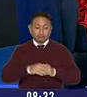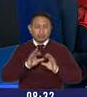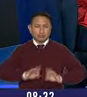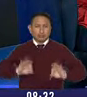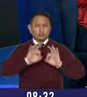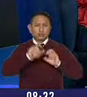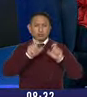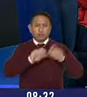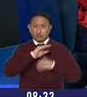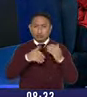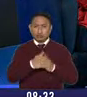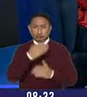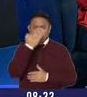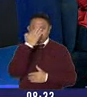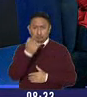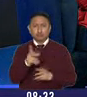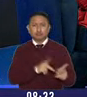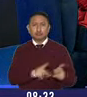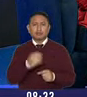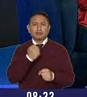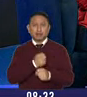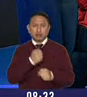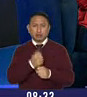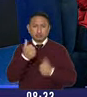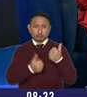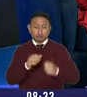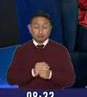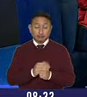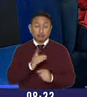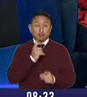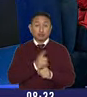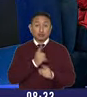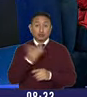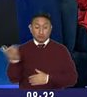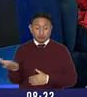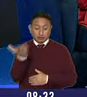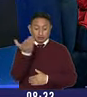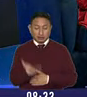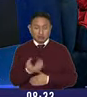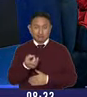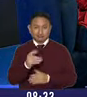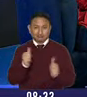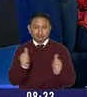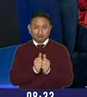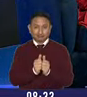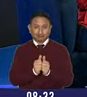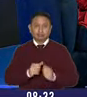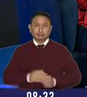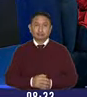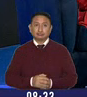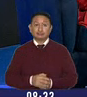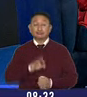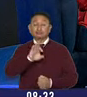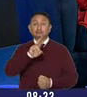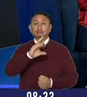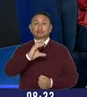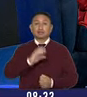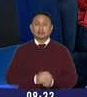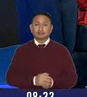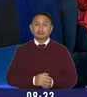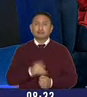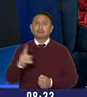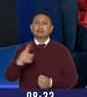ciudadanía conozca el plan de trabajo de los candidatos y es por ello que, pues, usted hoy se encuentra junto a nosotros a través de la señal de TVC. ¿Qué